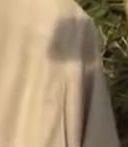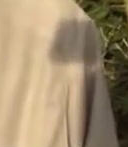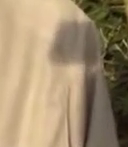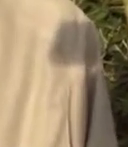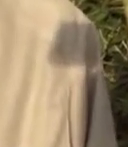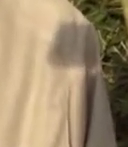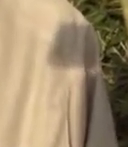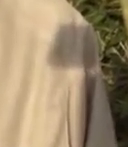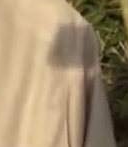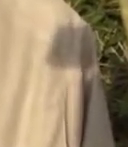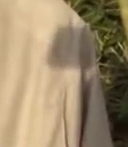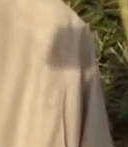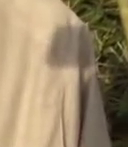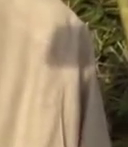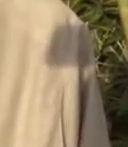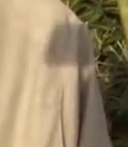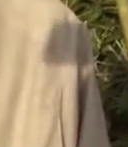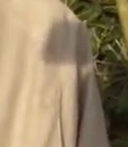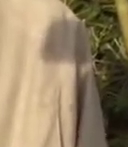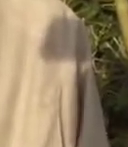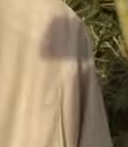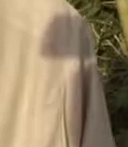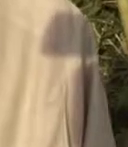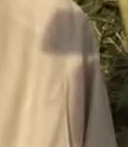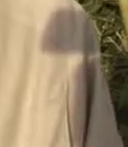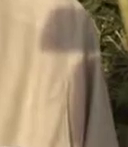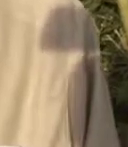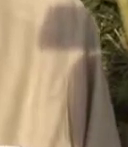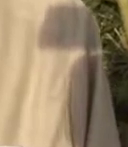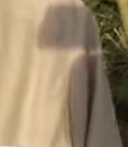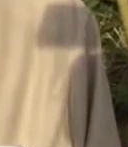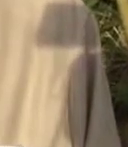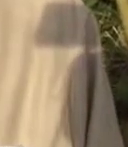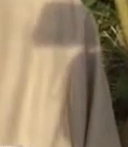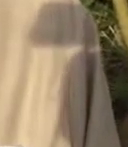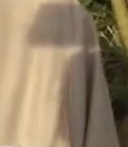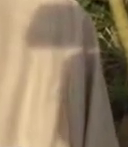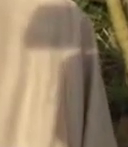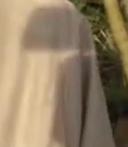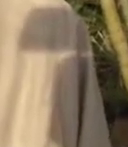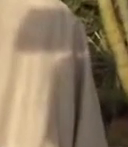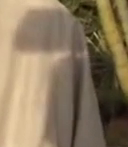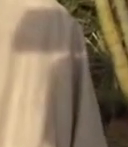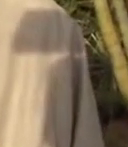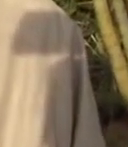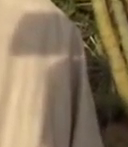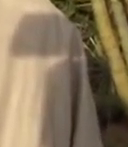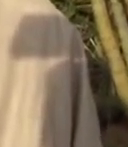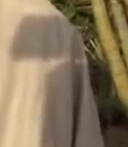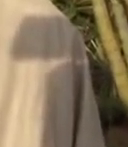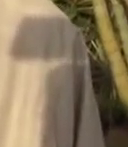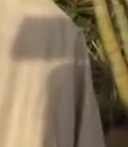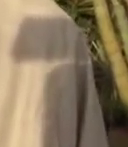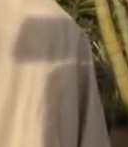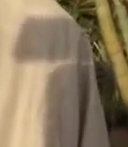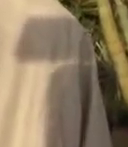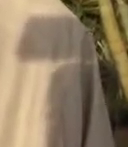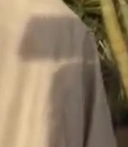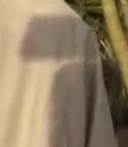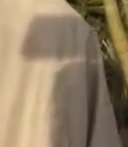por especialmente porque hay un congreso que está